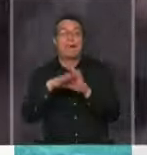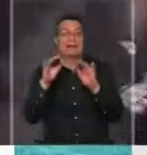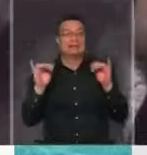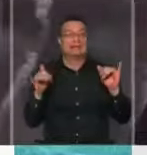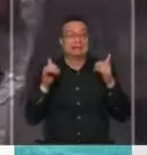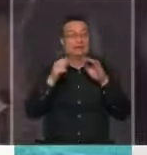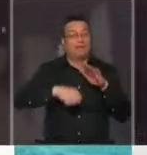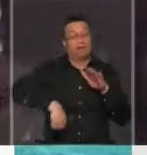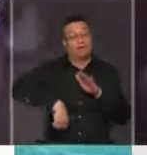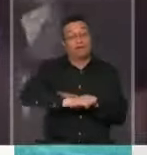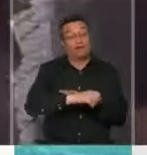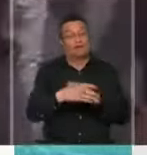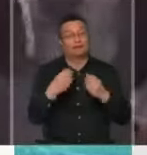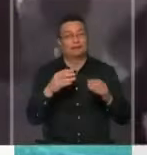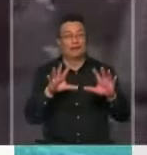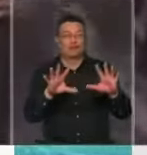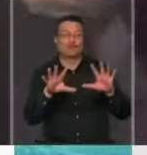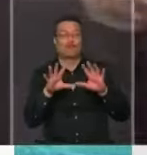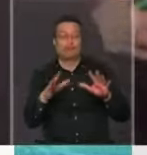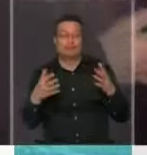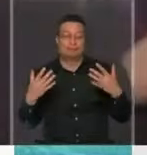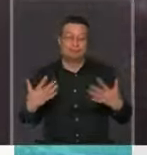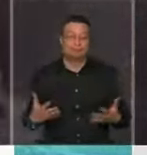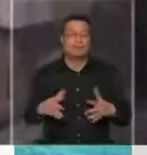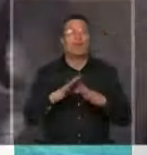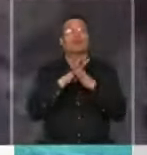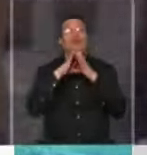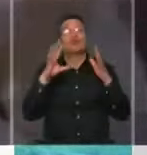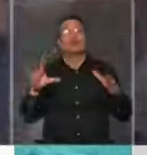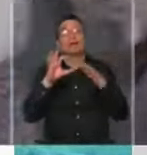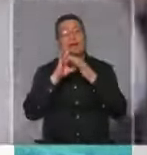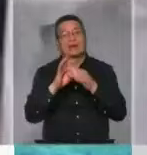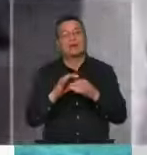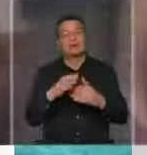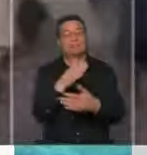fútbol es eso, un espectáculo. Muchísimas gracias, David. Un